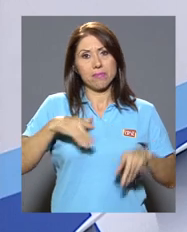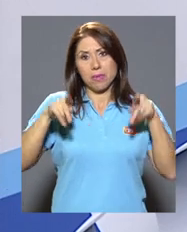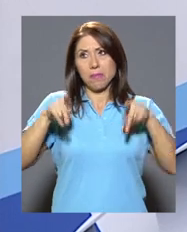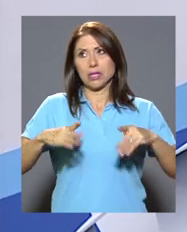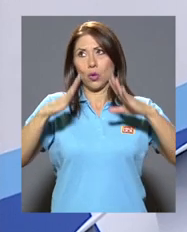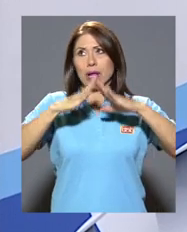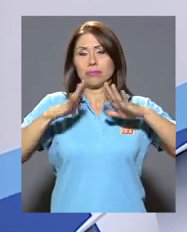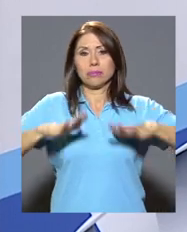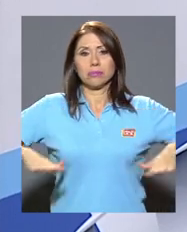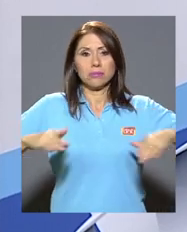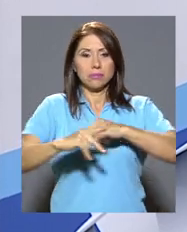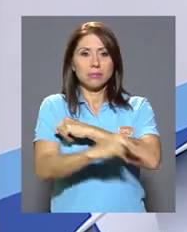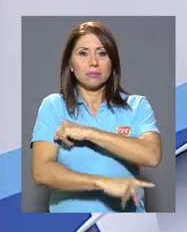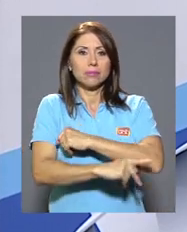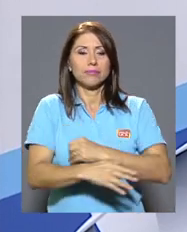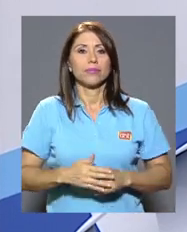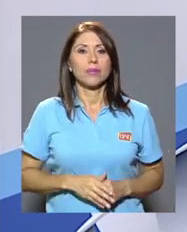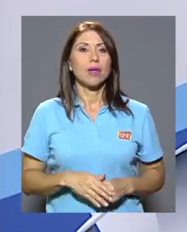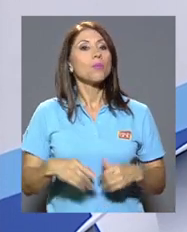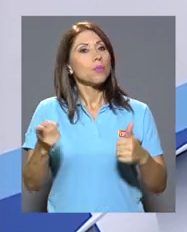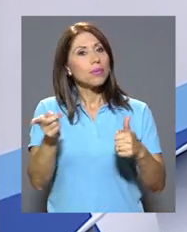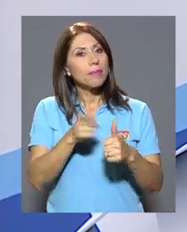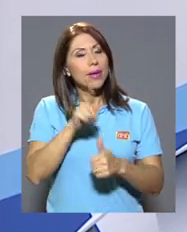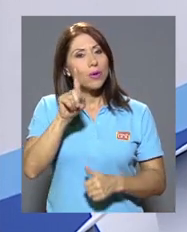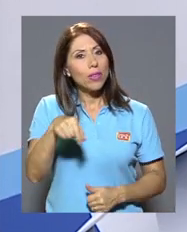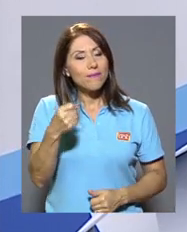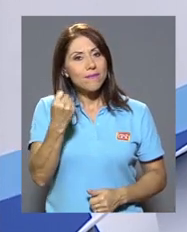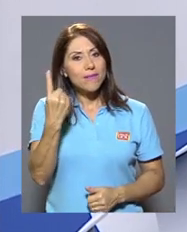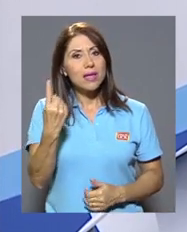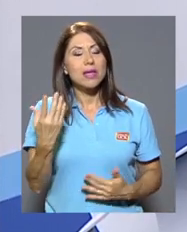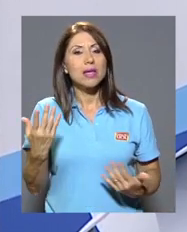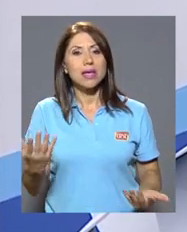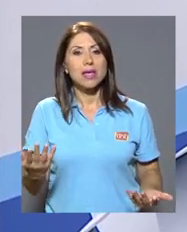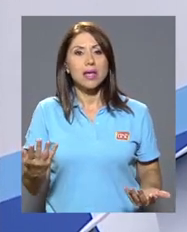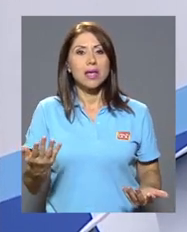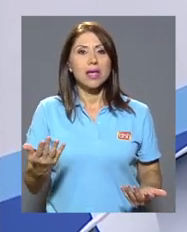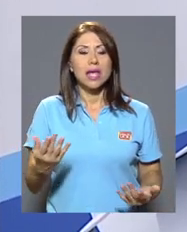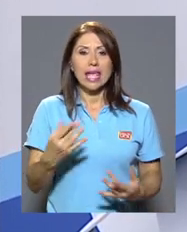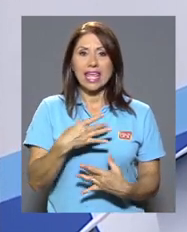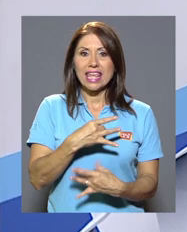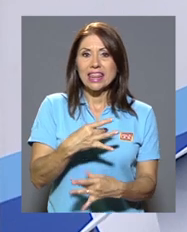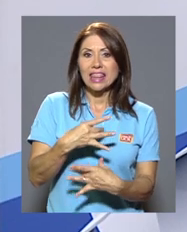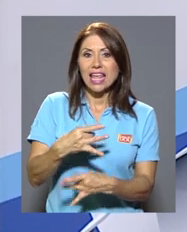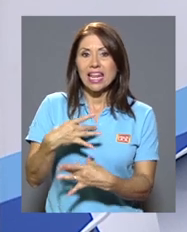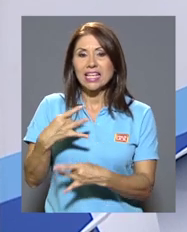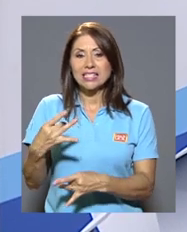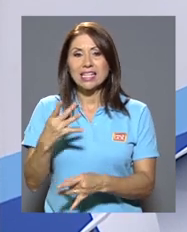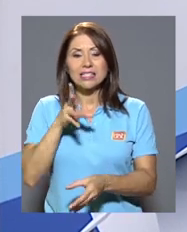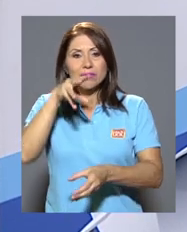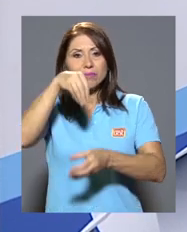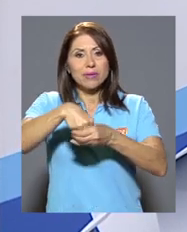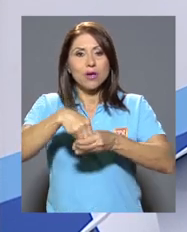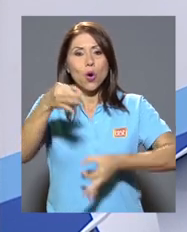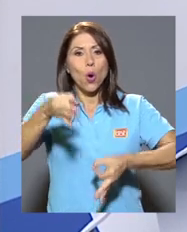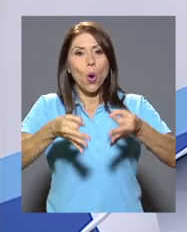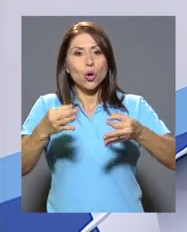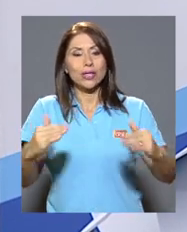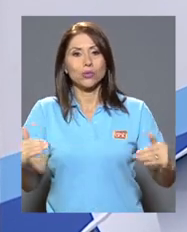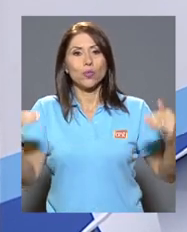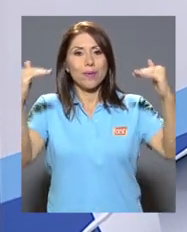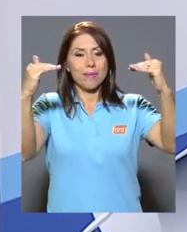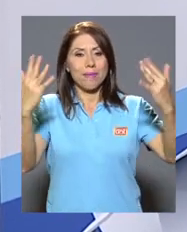ejemplo bueno en primer lugar a entender los intereses que llegan a la corte suprema justicia ver a